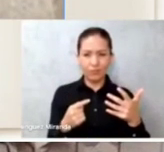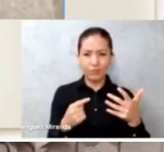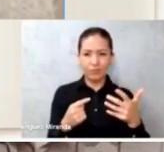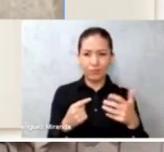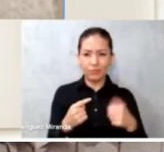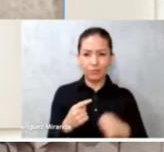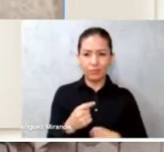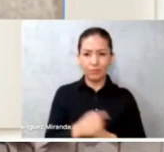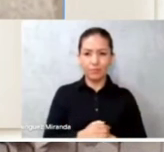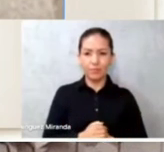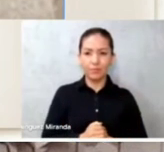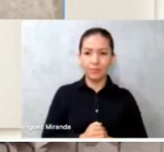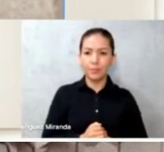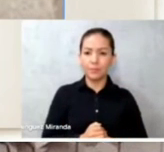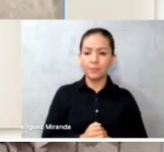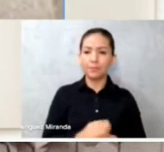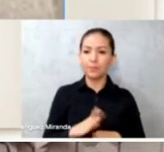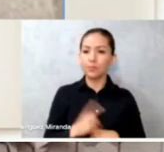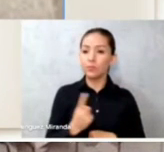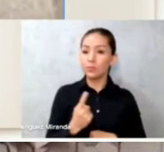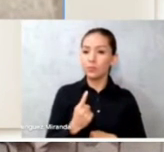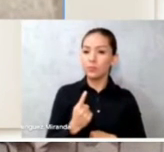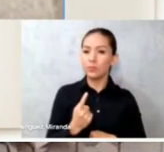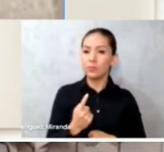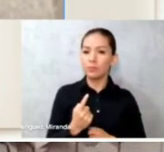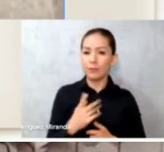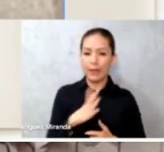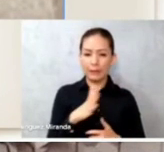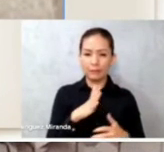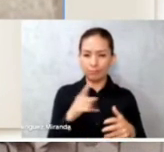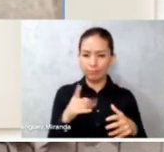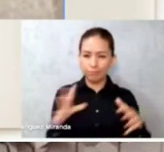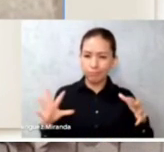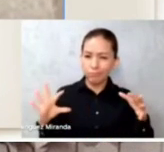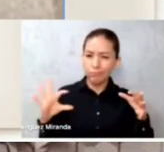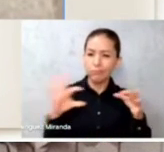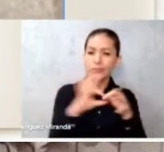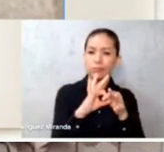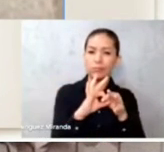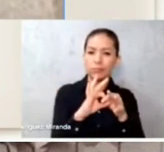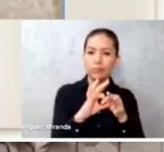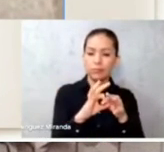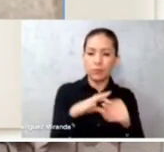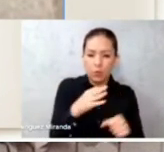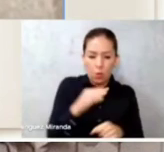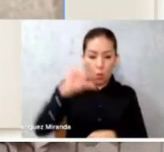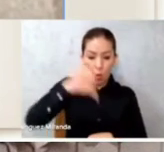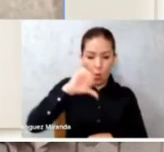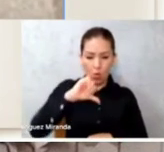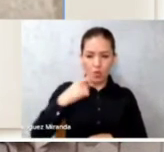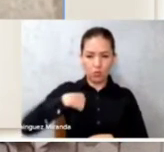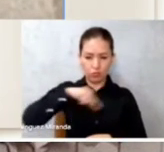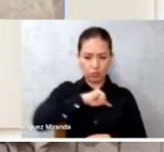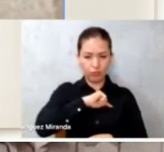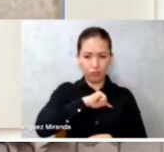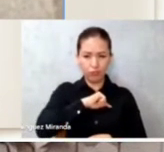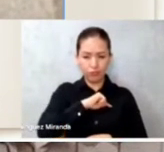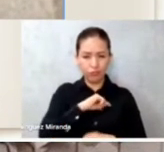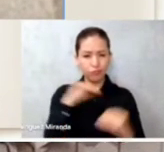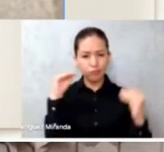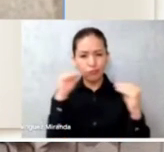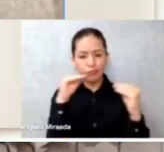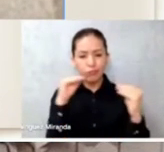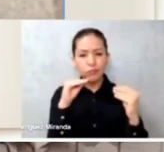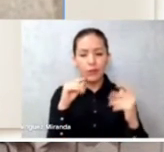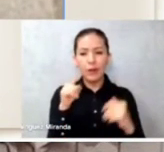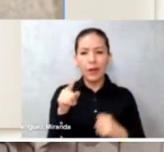comillas, porque ellos tienen la relación con este asunto que estamos discutiendo el día de hoy. En dichos asuntos se